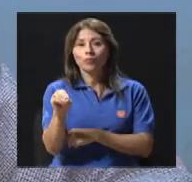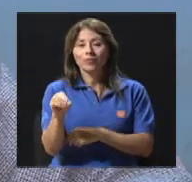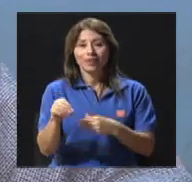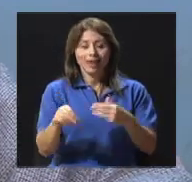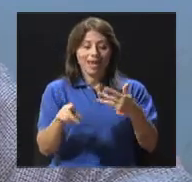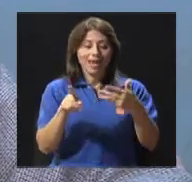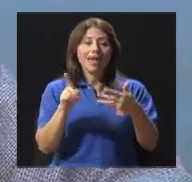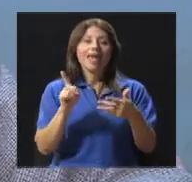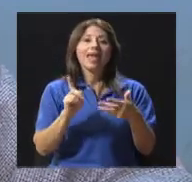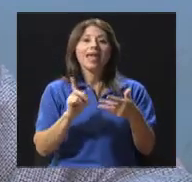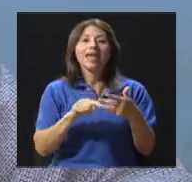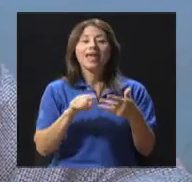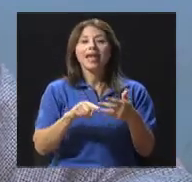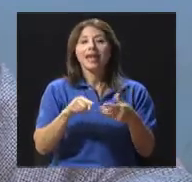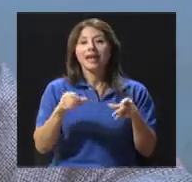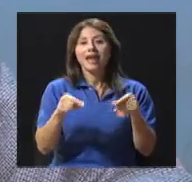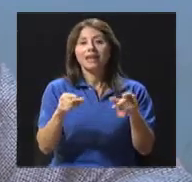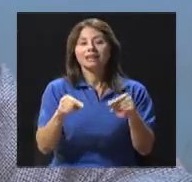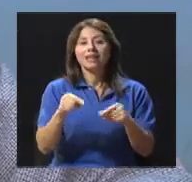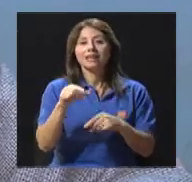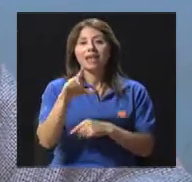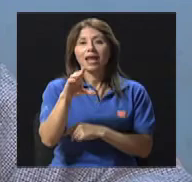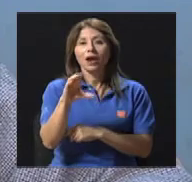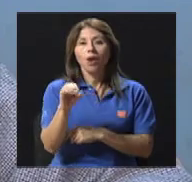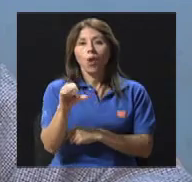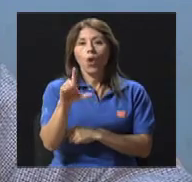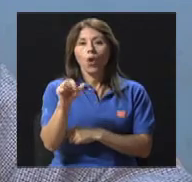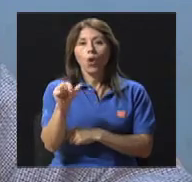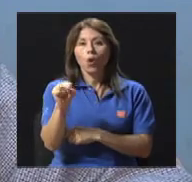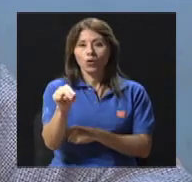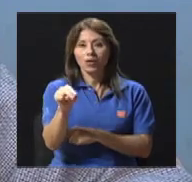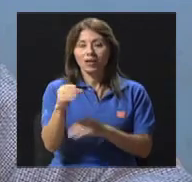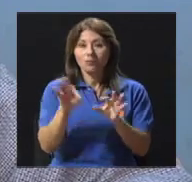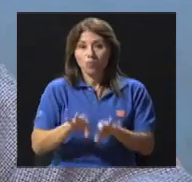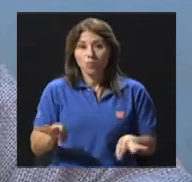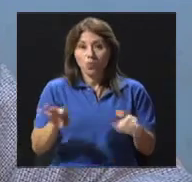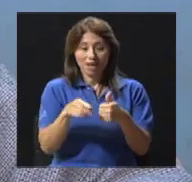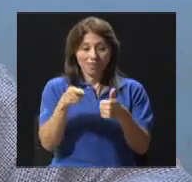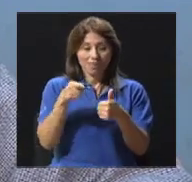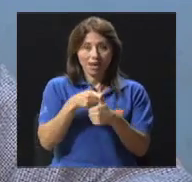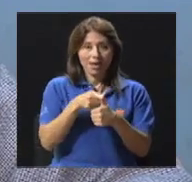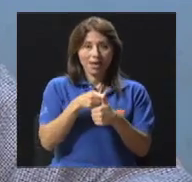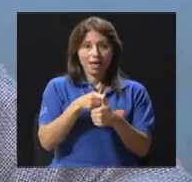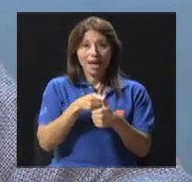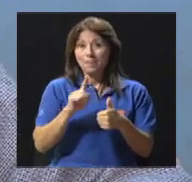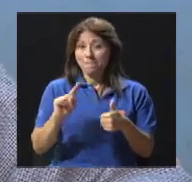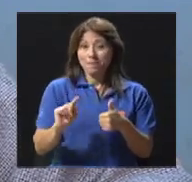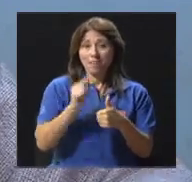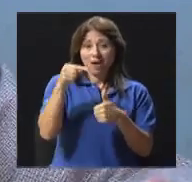cuello uterino es el cáncer de colon. Cáncer de colon sumamente importante, después del de mamas es el de